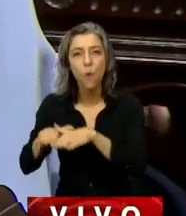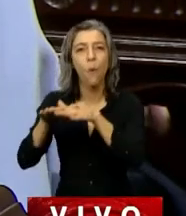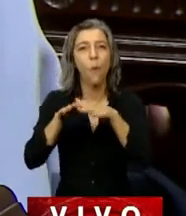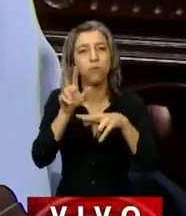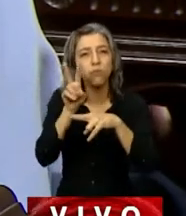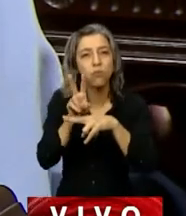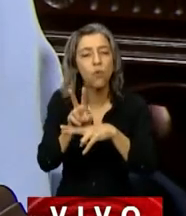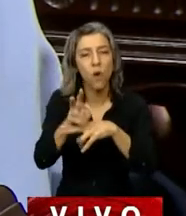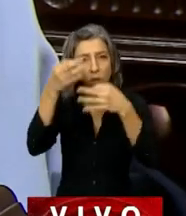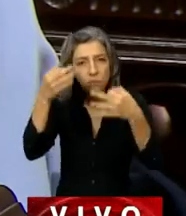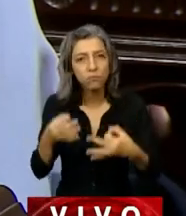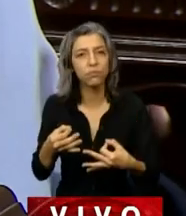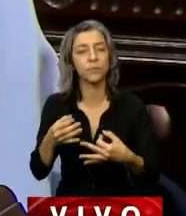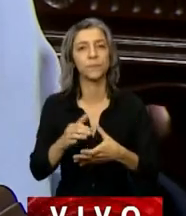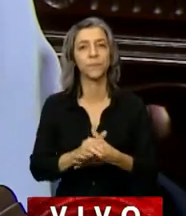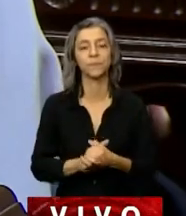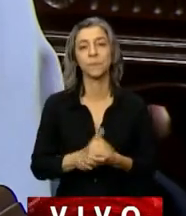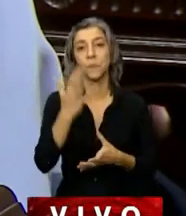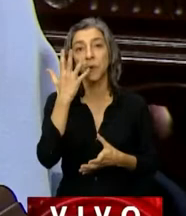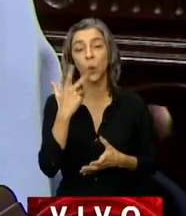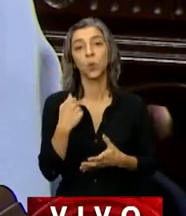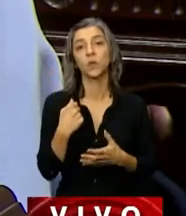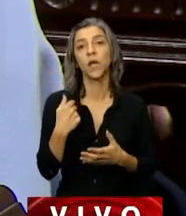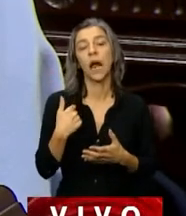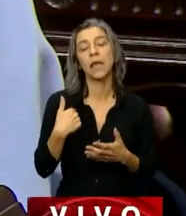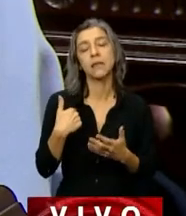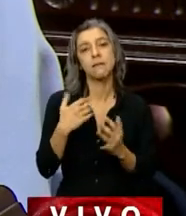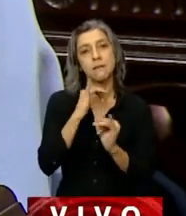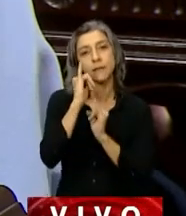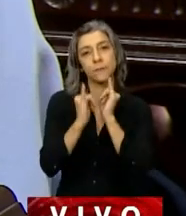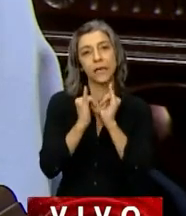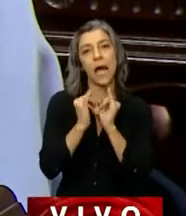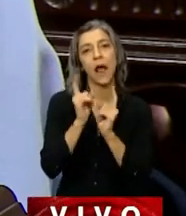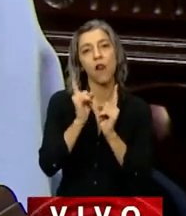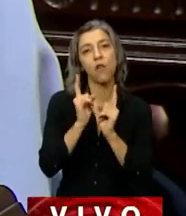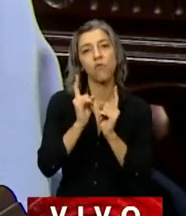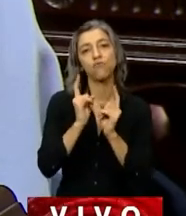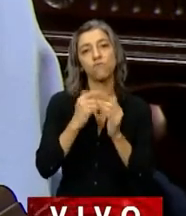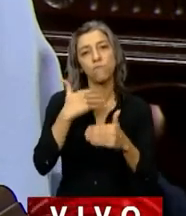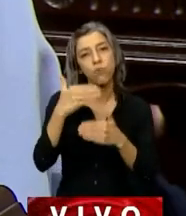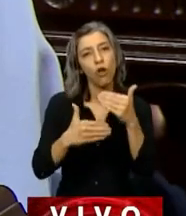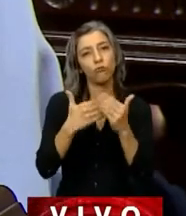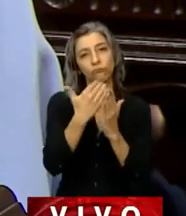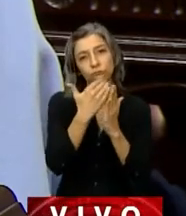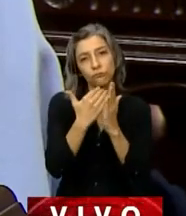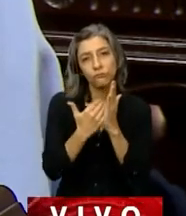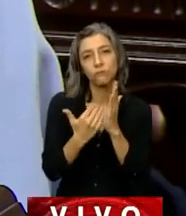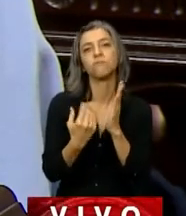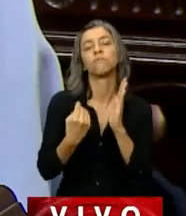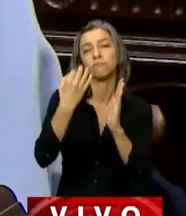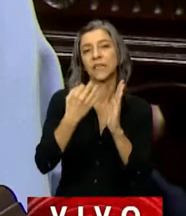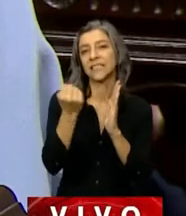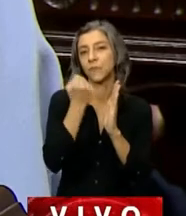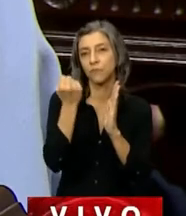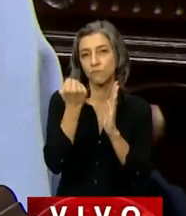rescatar algunos procesos que plantea la ley que son realmente muy importantes, que es ordenar y